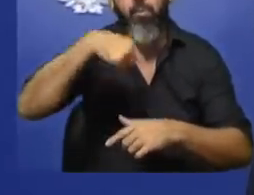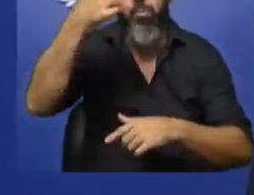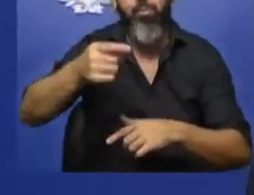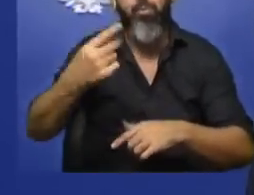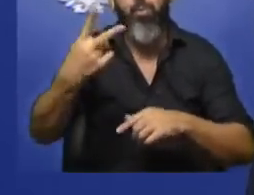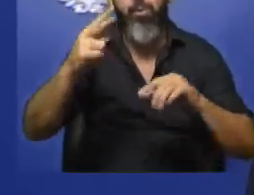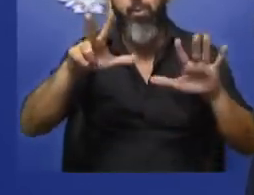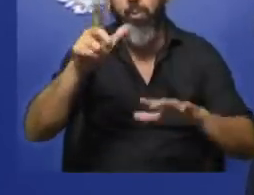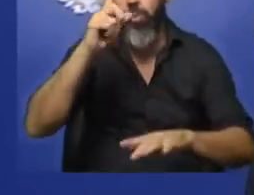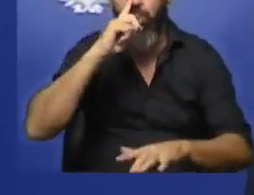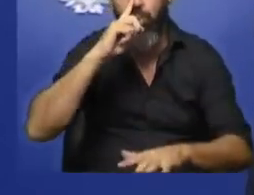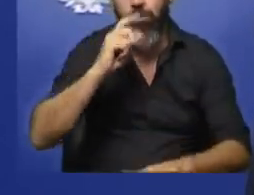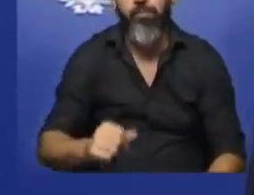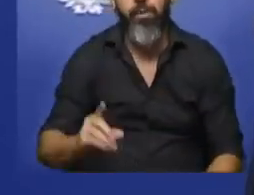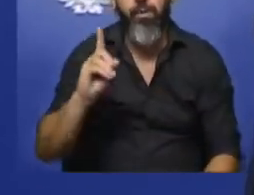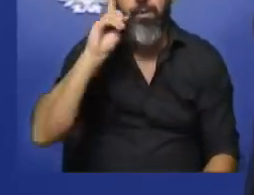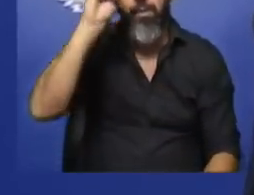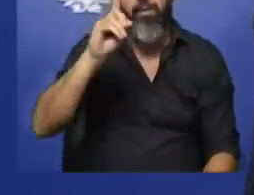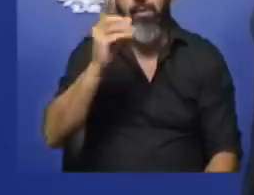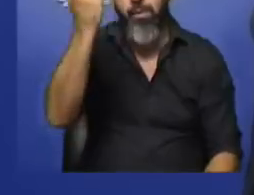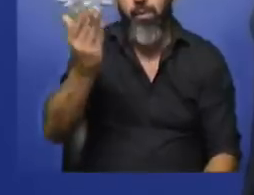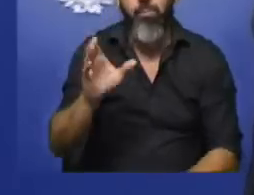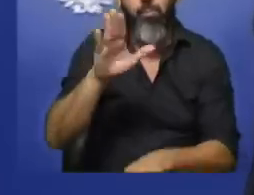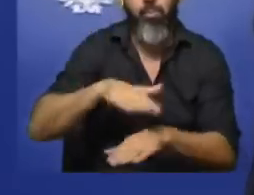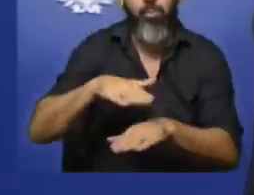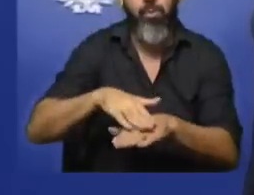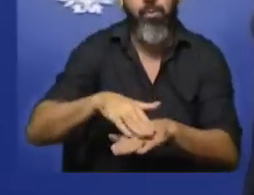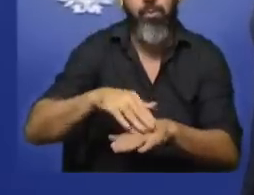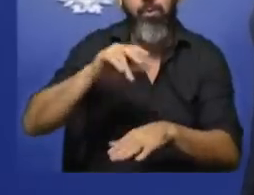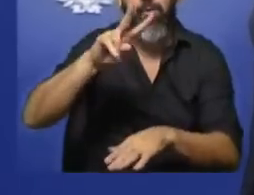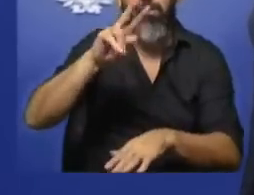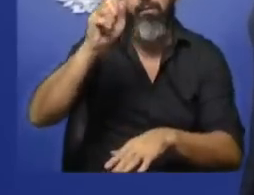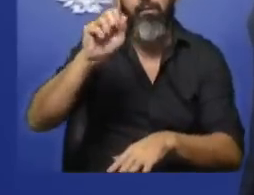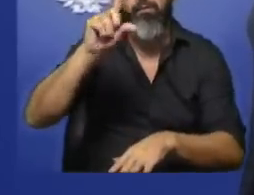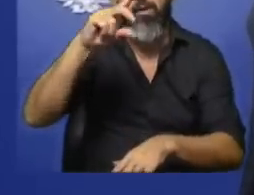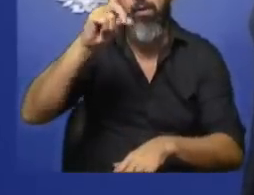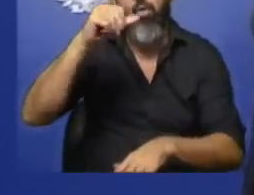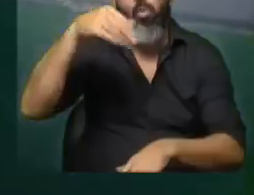28 de junio el diputado interpelante será Sebastián baldomir